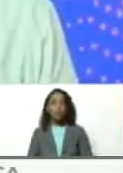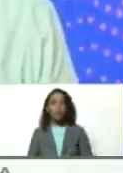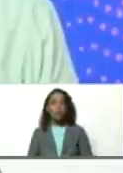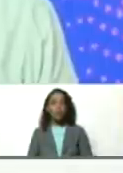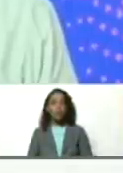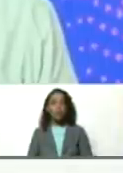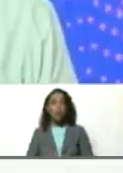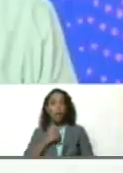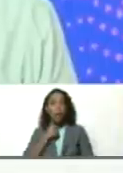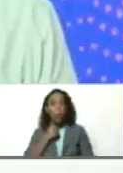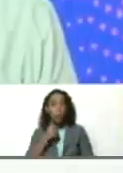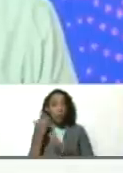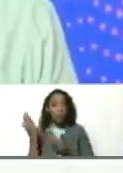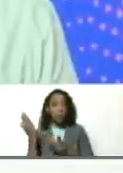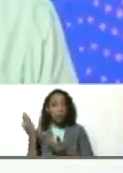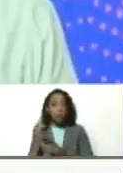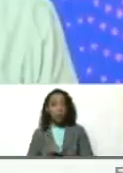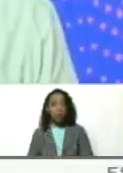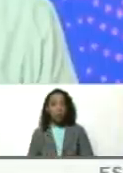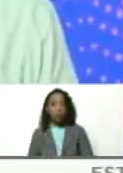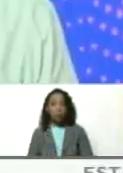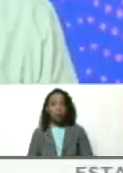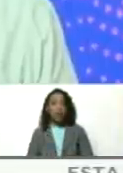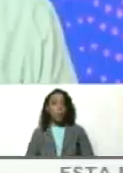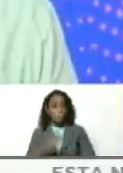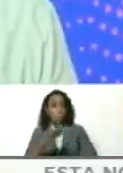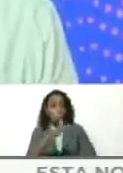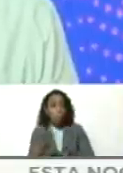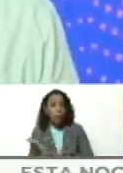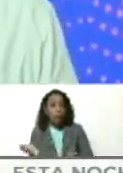¿Les gusta? ¿Les parece?